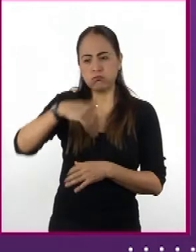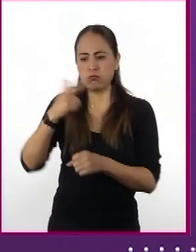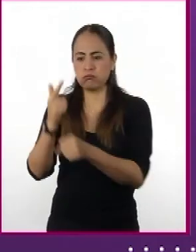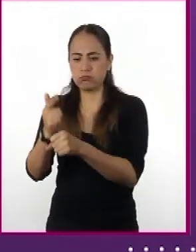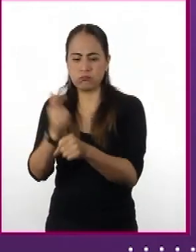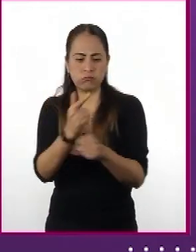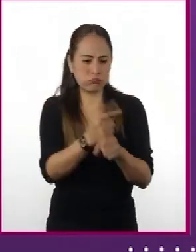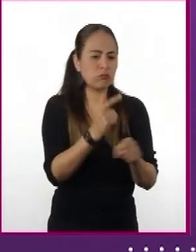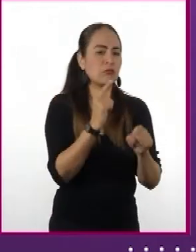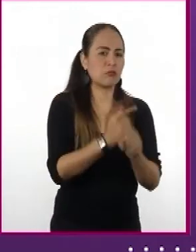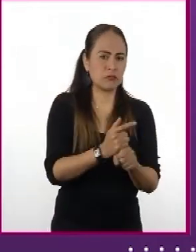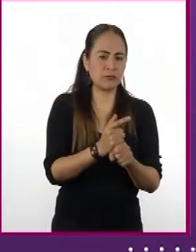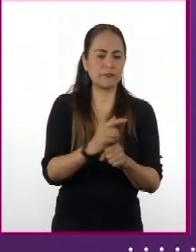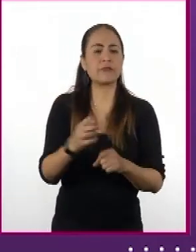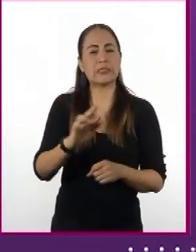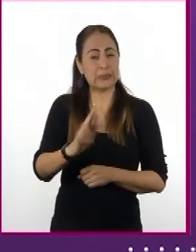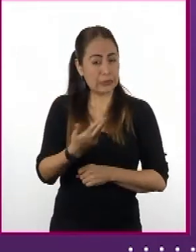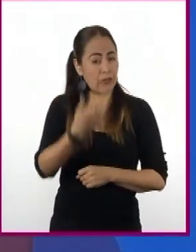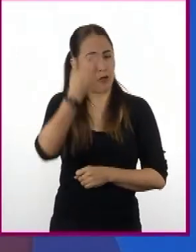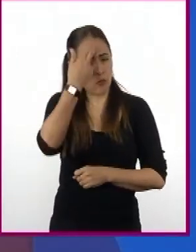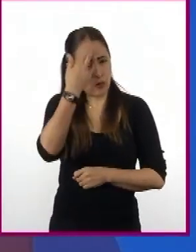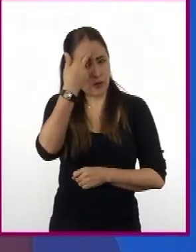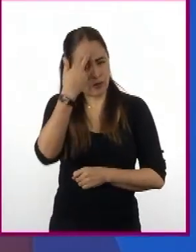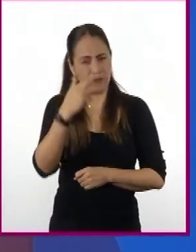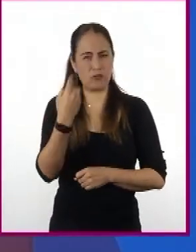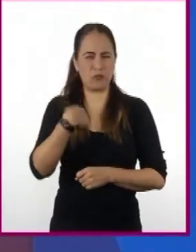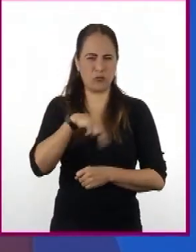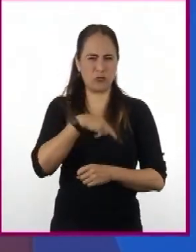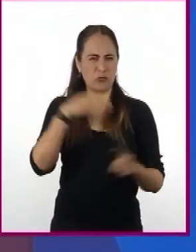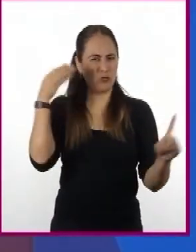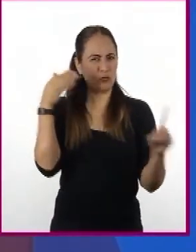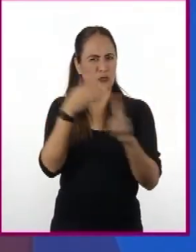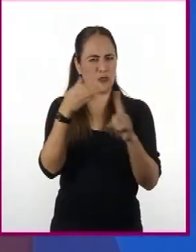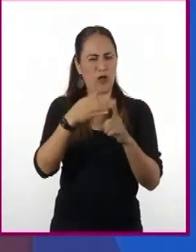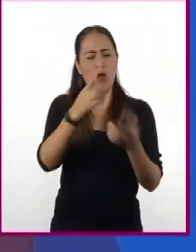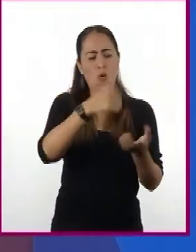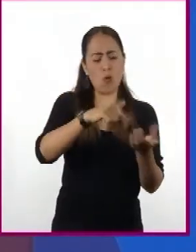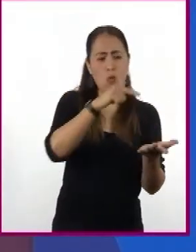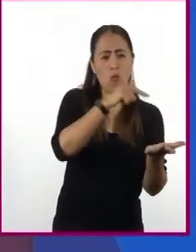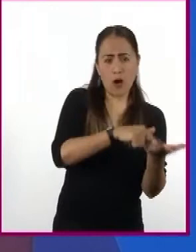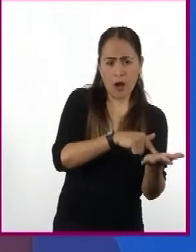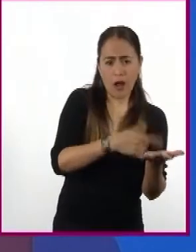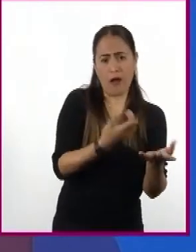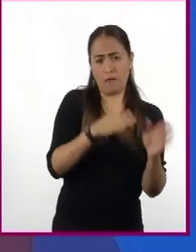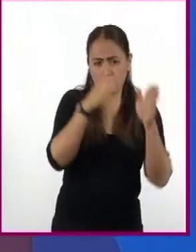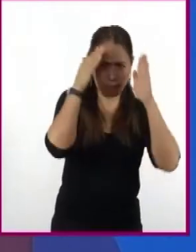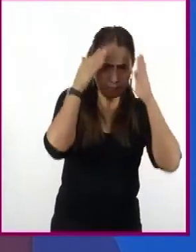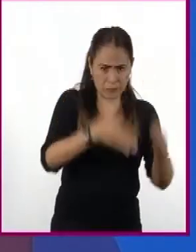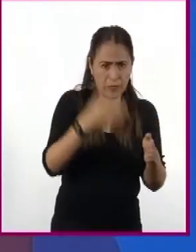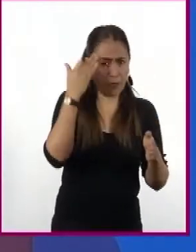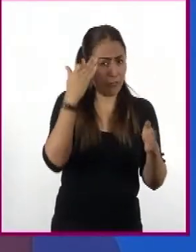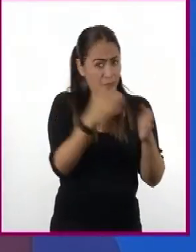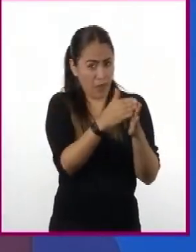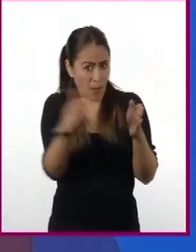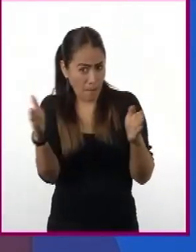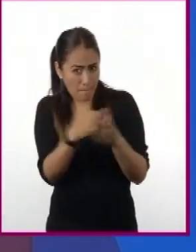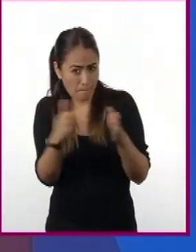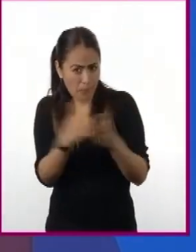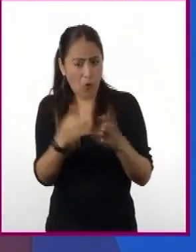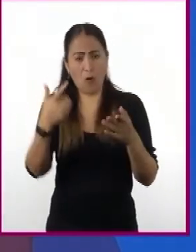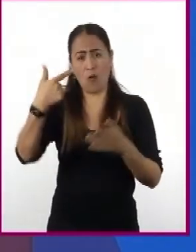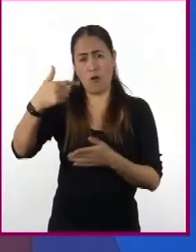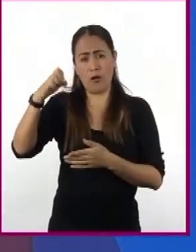tema en particular. Recuerden que podemos centrarnos en un espacio geográfico determinado, un periodo histórico, un